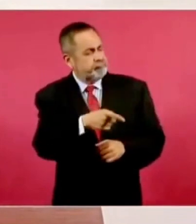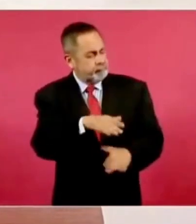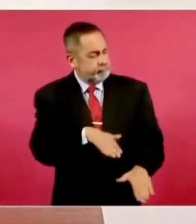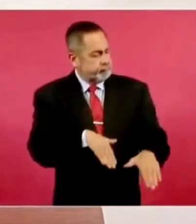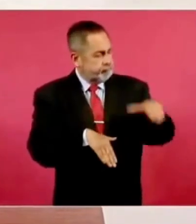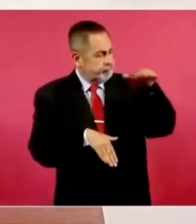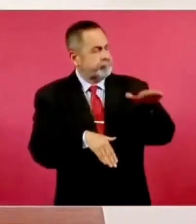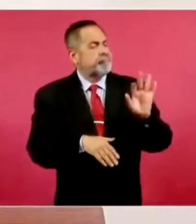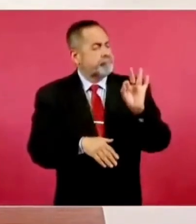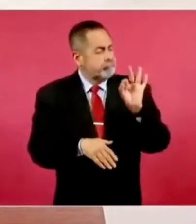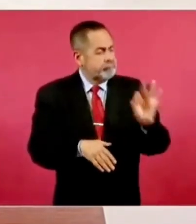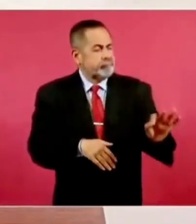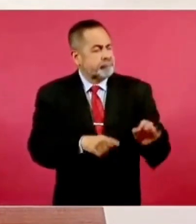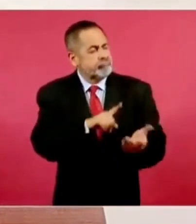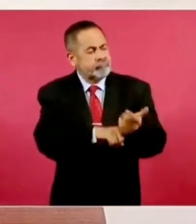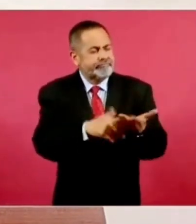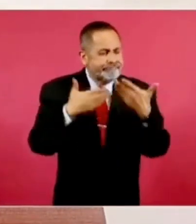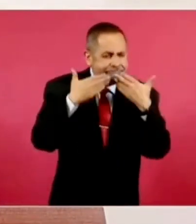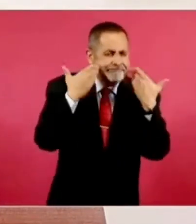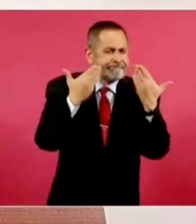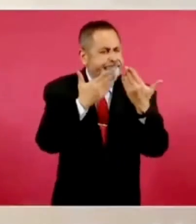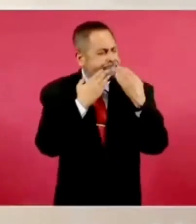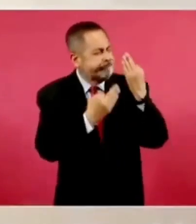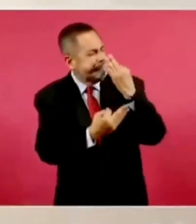tu índole y estilo amable